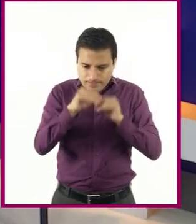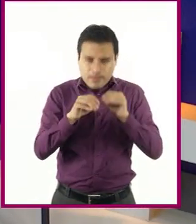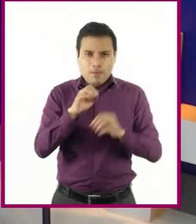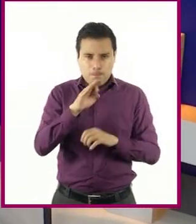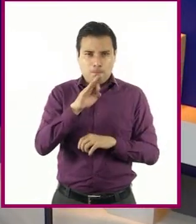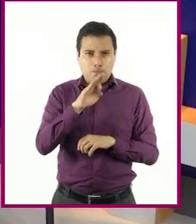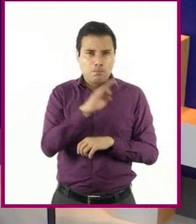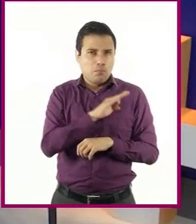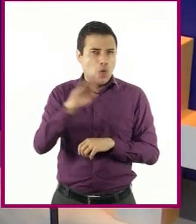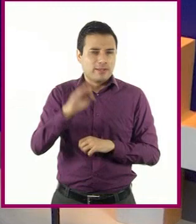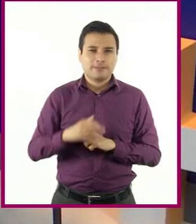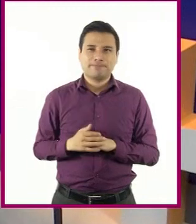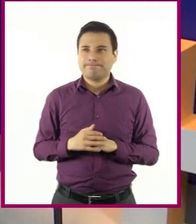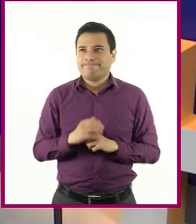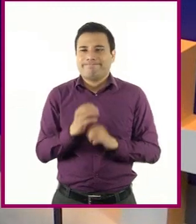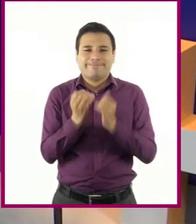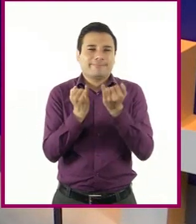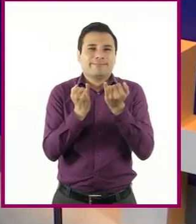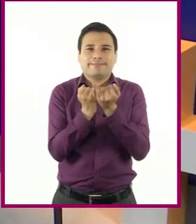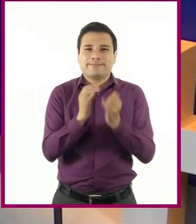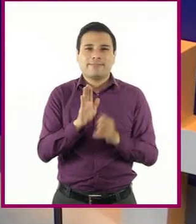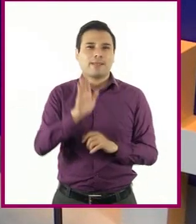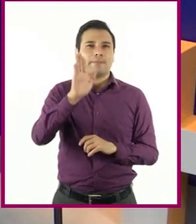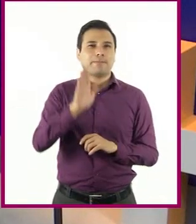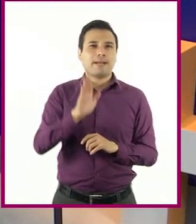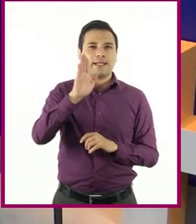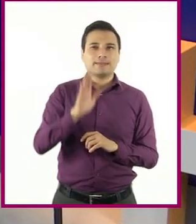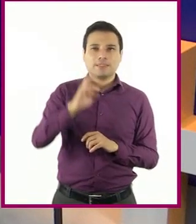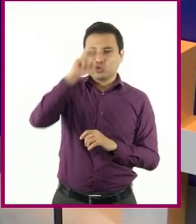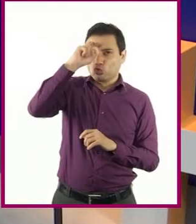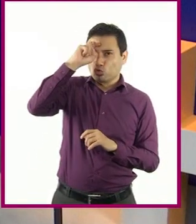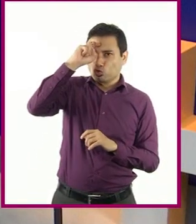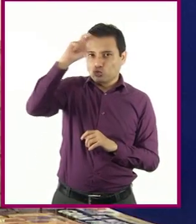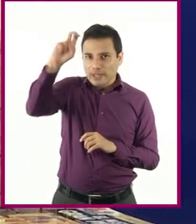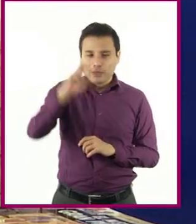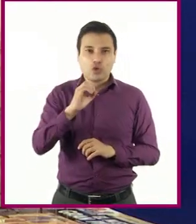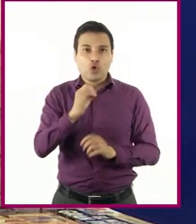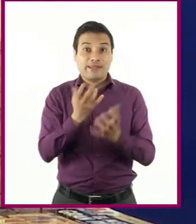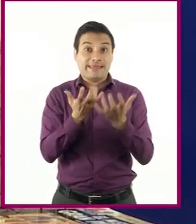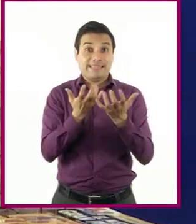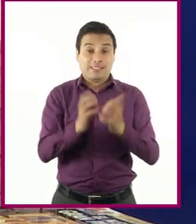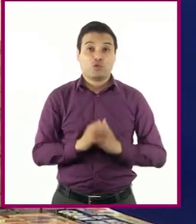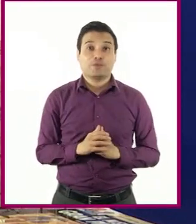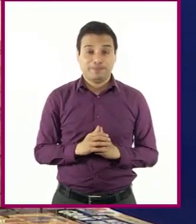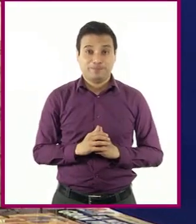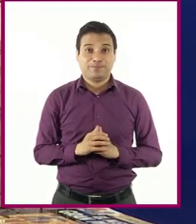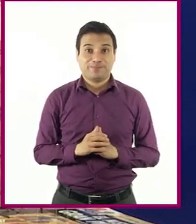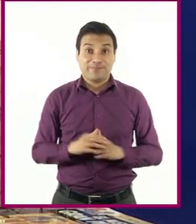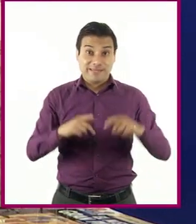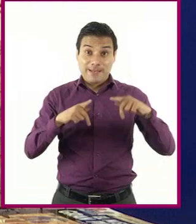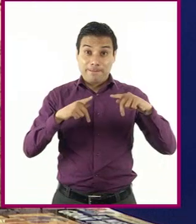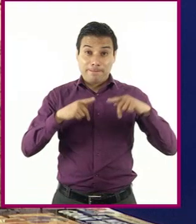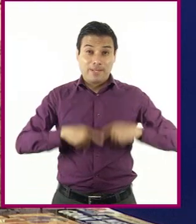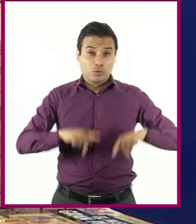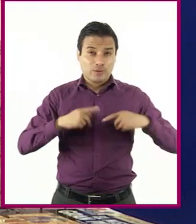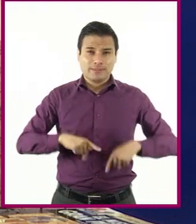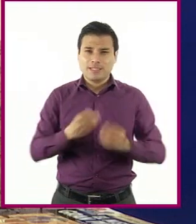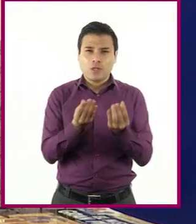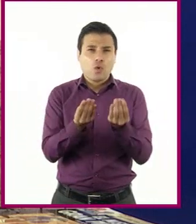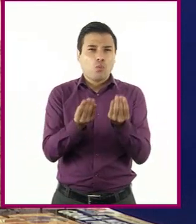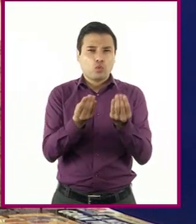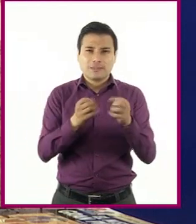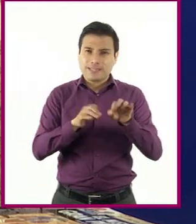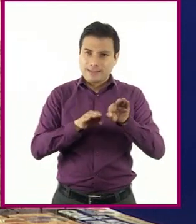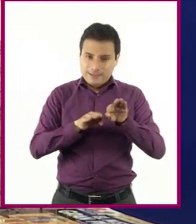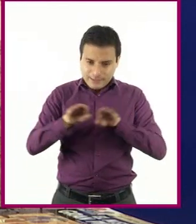que están hechos los sueños y los deseos. Las historietas tienen procesos fascinantes y muchas personas intervienen en esta industria,